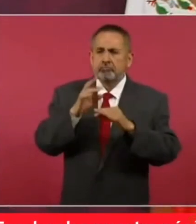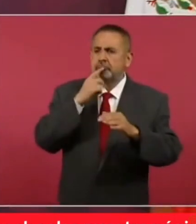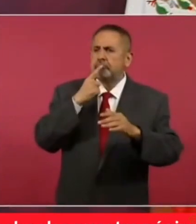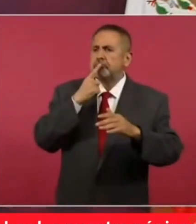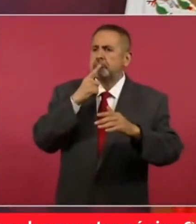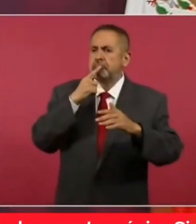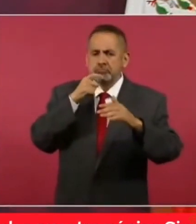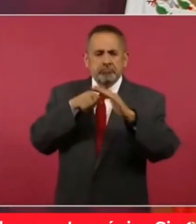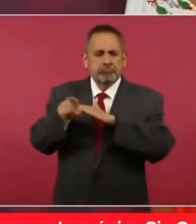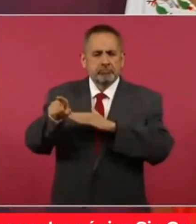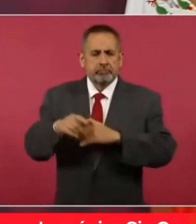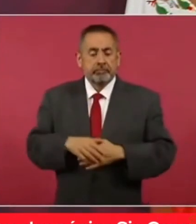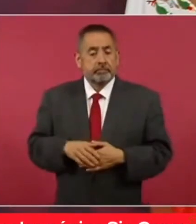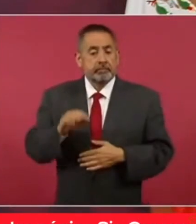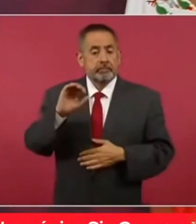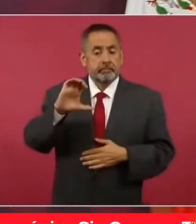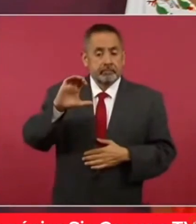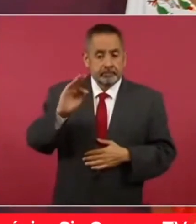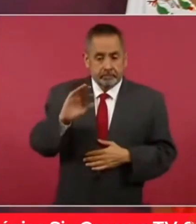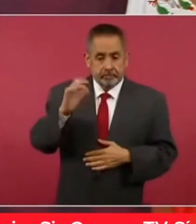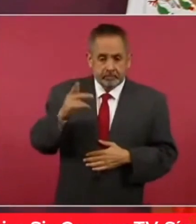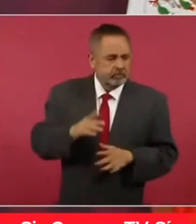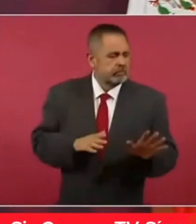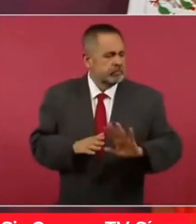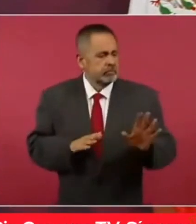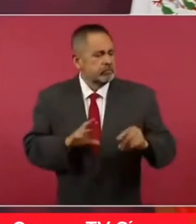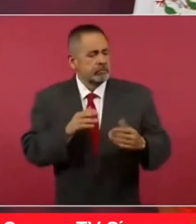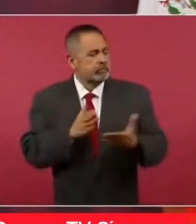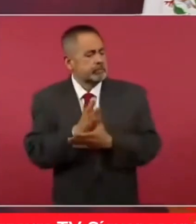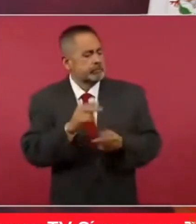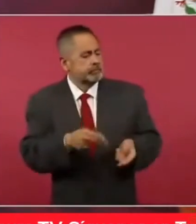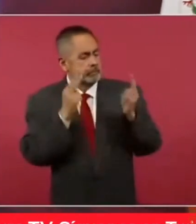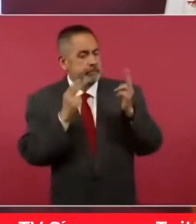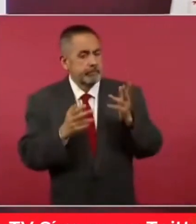y que Calderón le dijo que no se metiera.